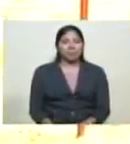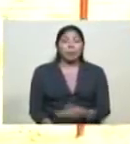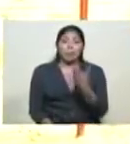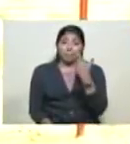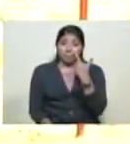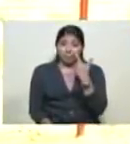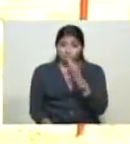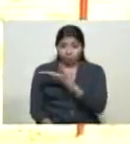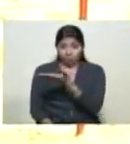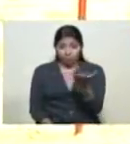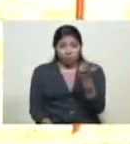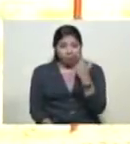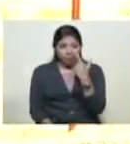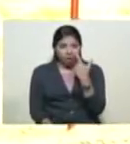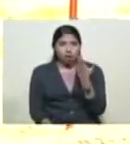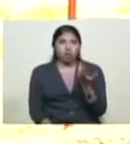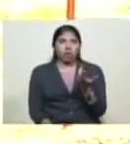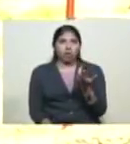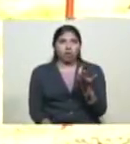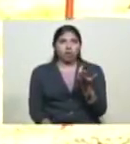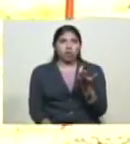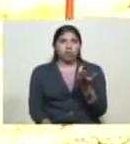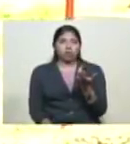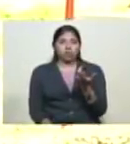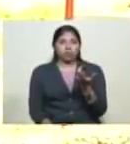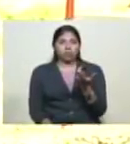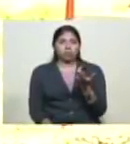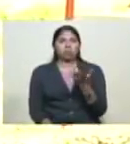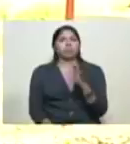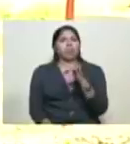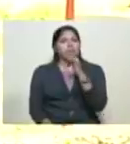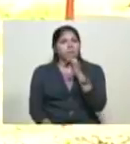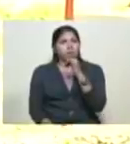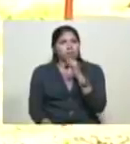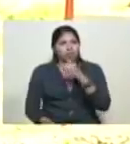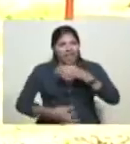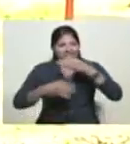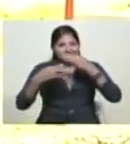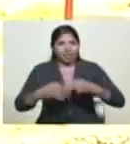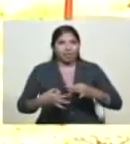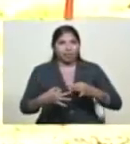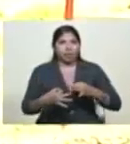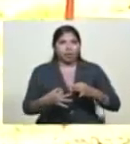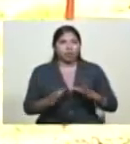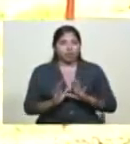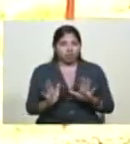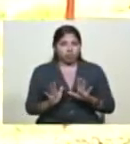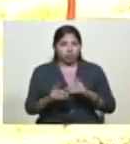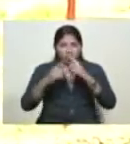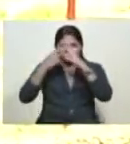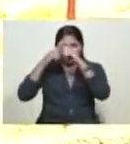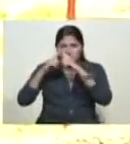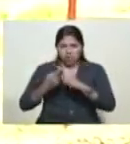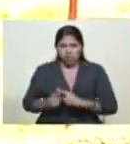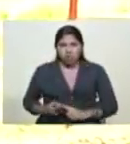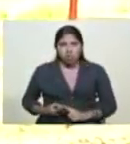Fíjense ustedes el dato exacto de las viviendas que hemos construido y